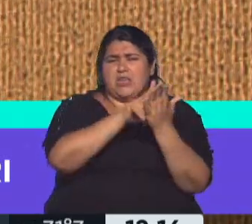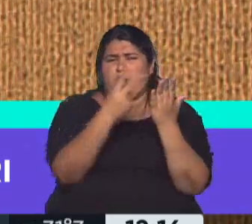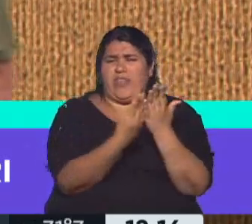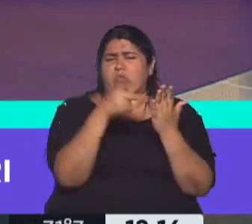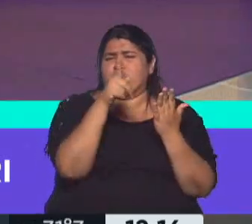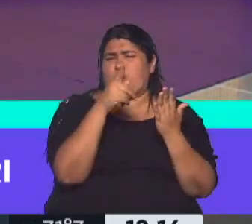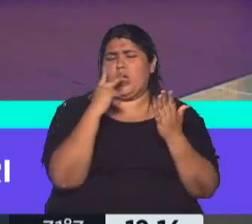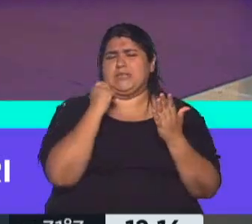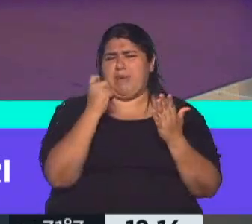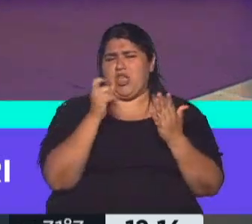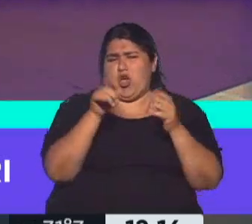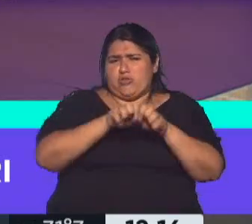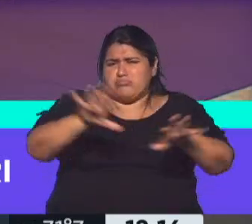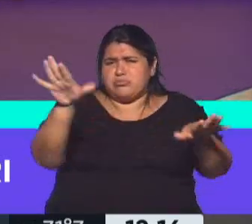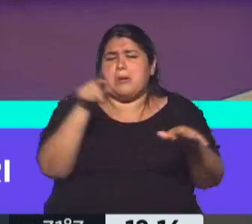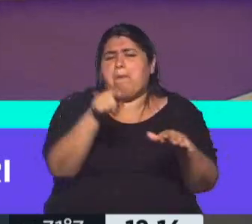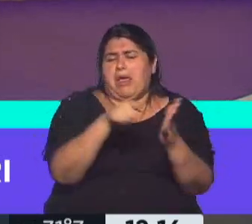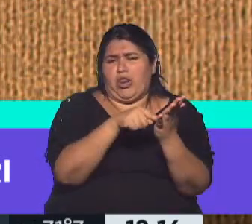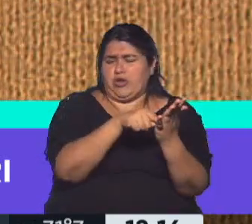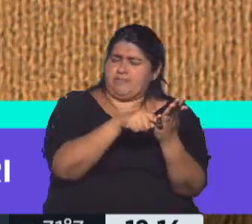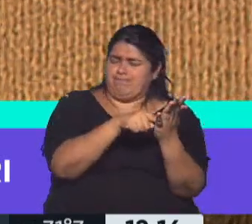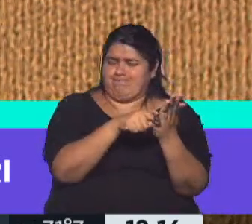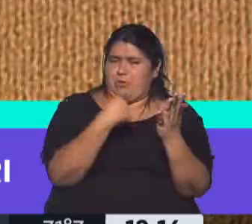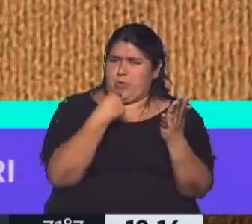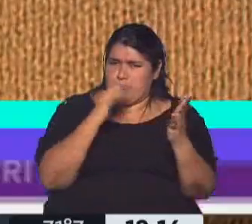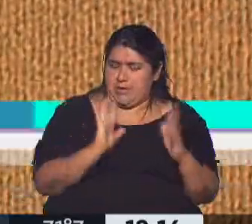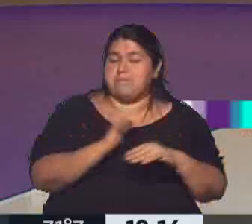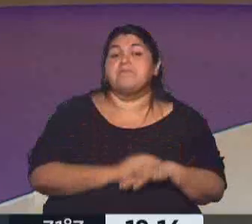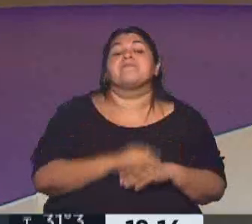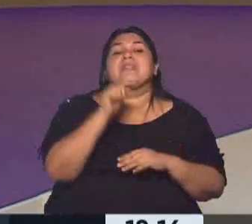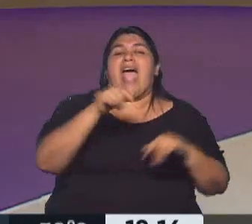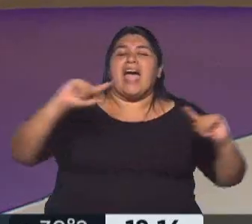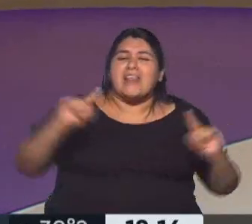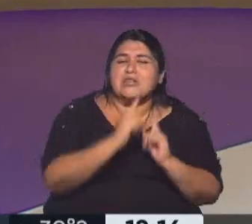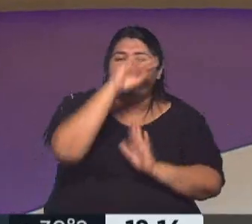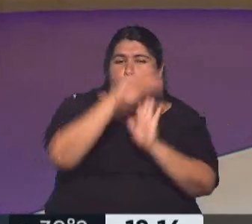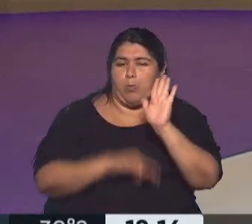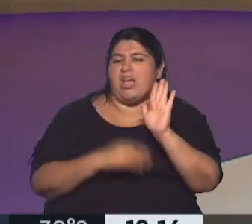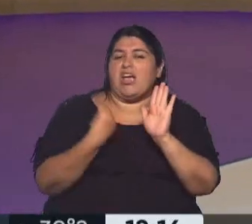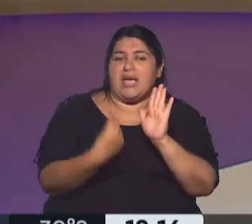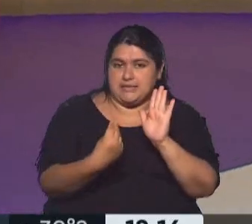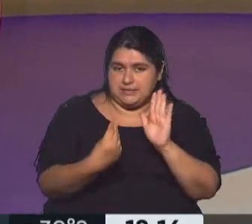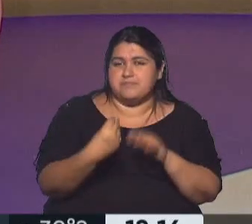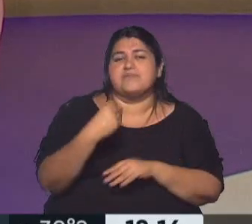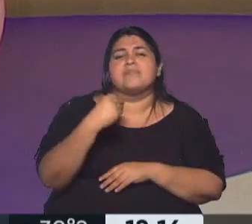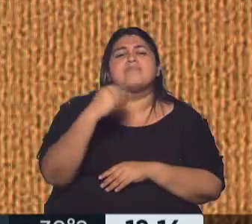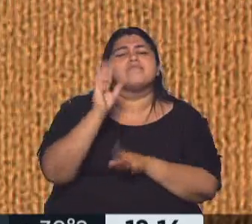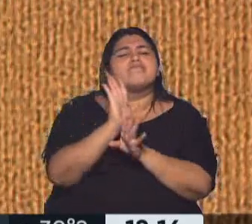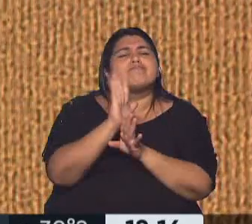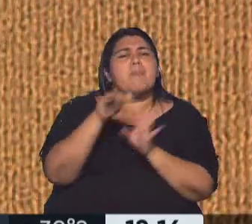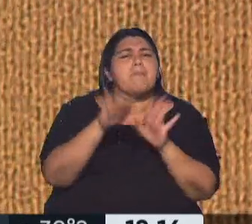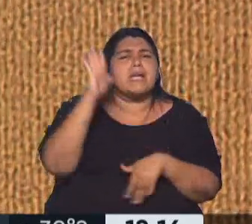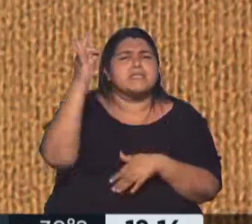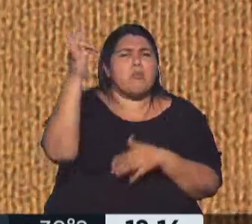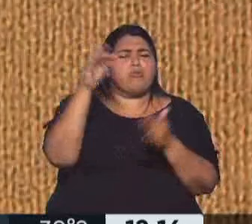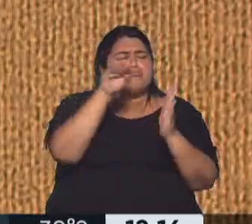español, obviamente, podamos tener un resumen. Bien, las claves. Y esto es lo más sorprendente cuando uno